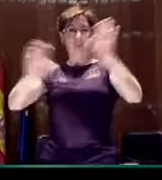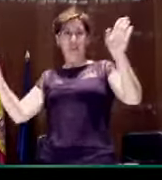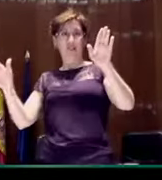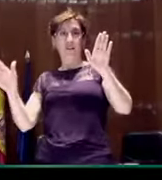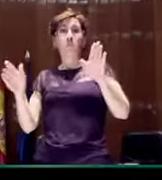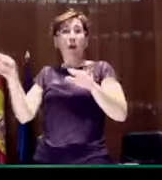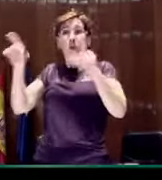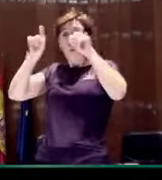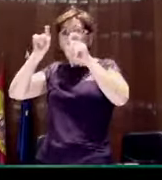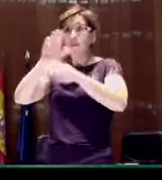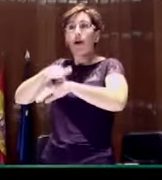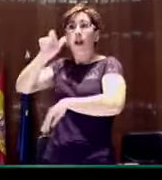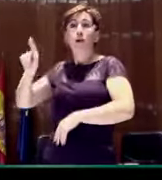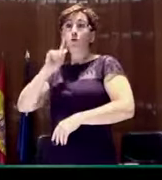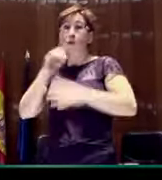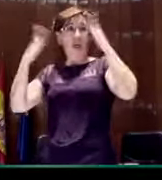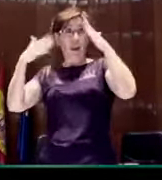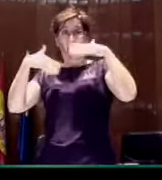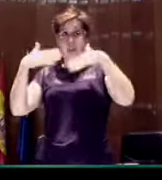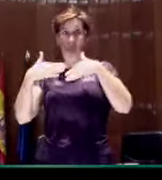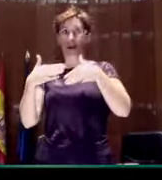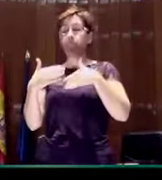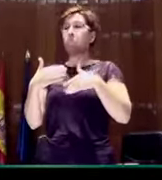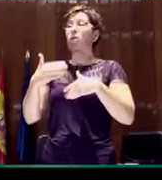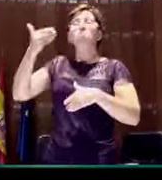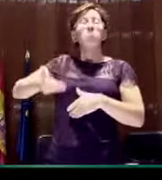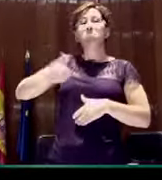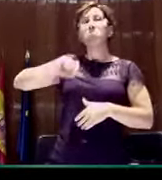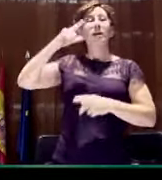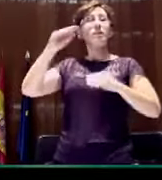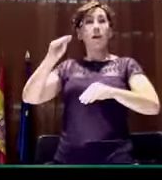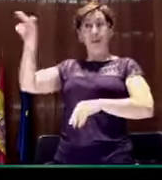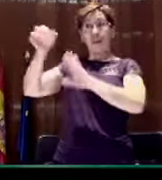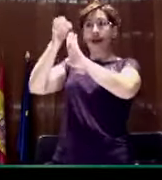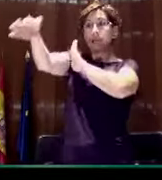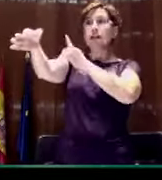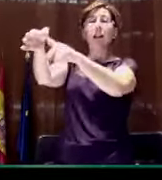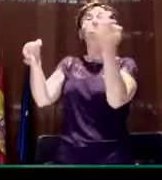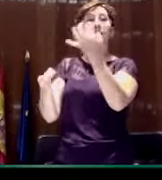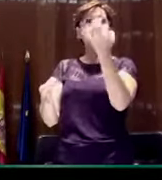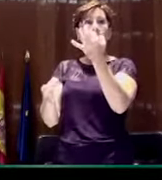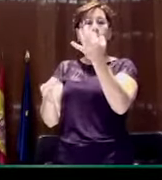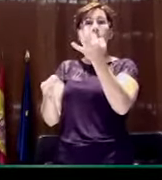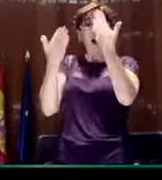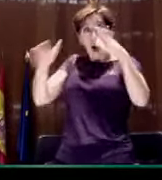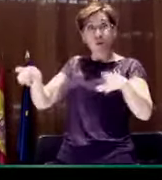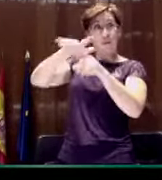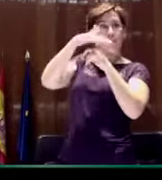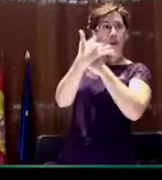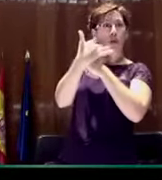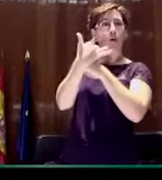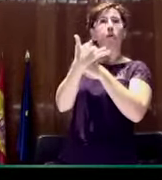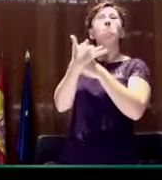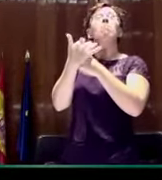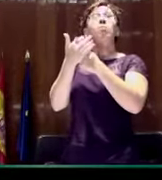sido recientemente. Pero lo interesante, lo más importante que tengo que destacar de Brunei es que se están dando las condiciones para que se